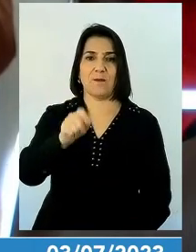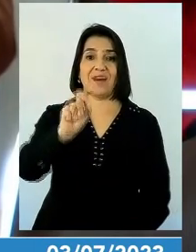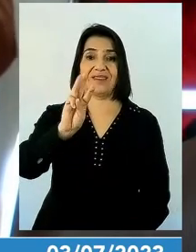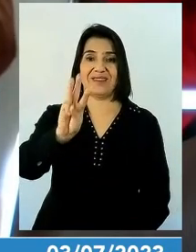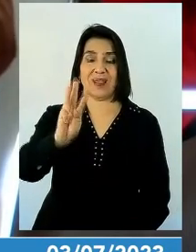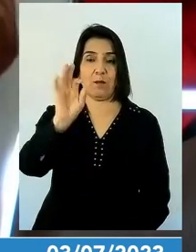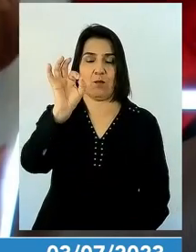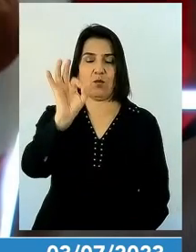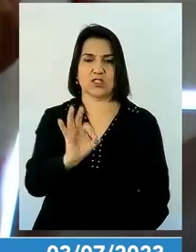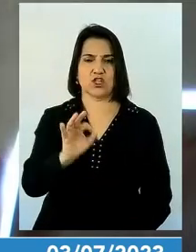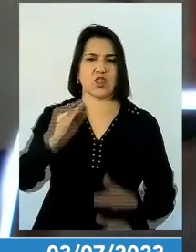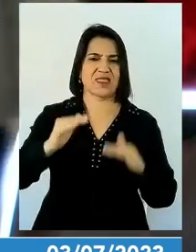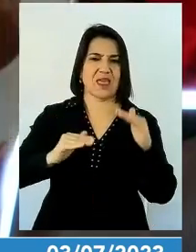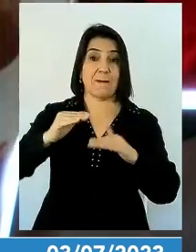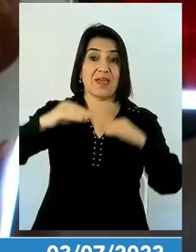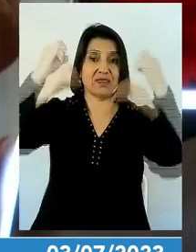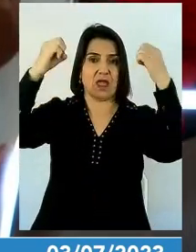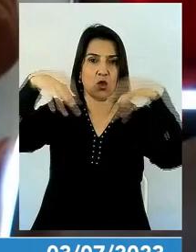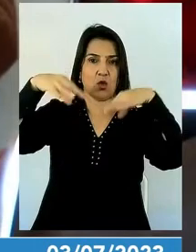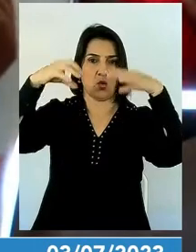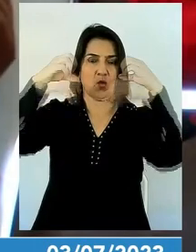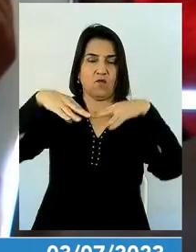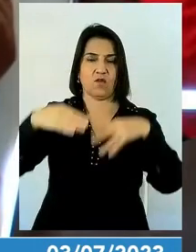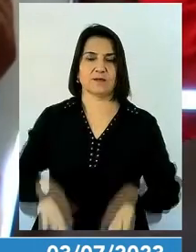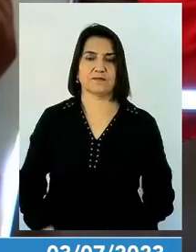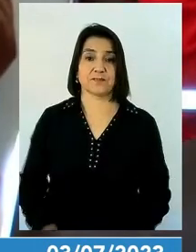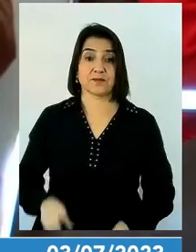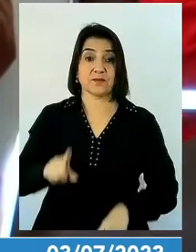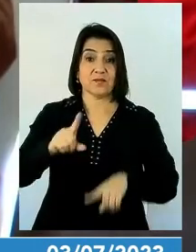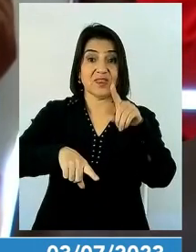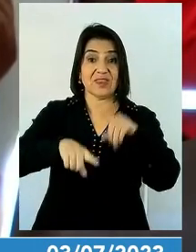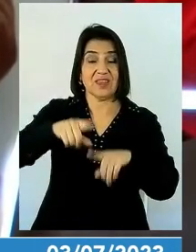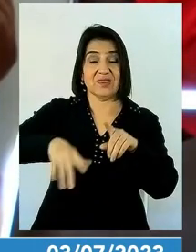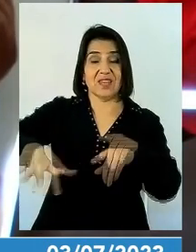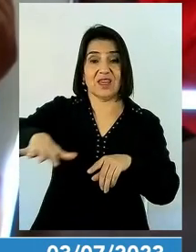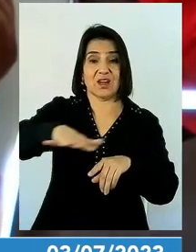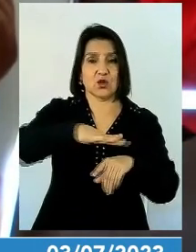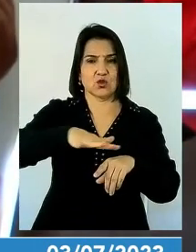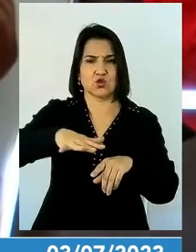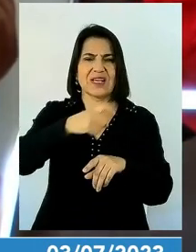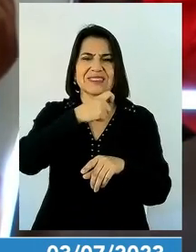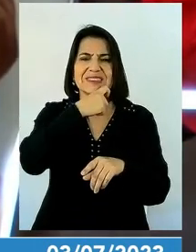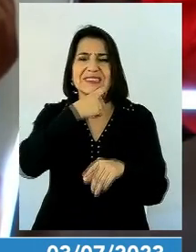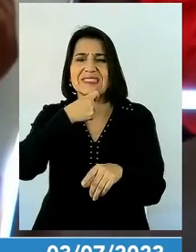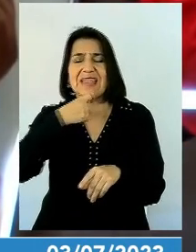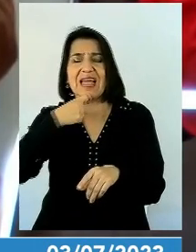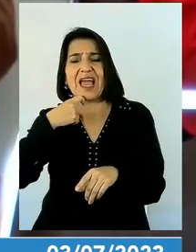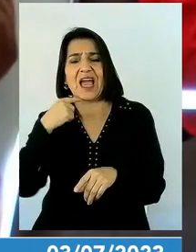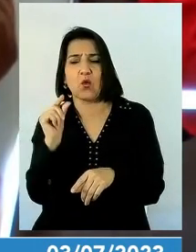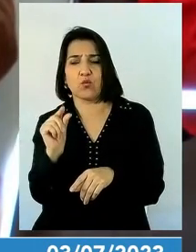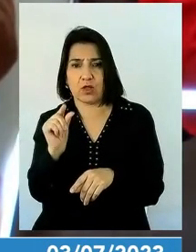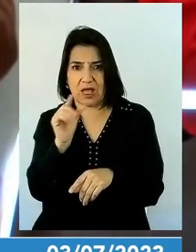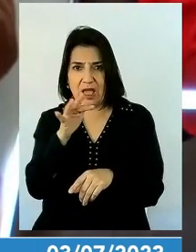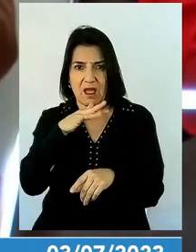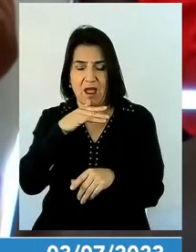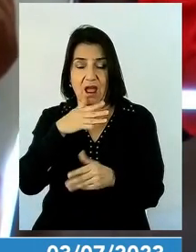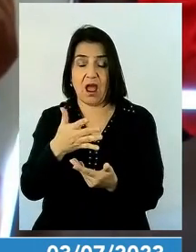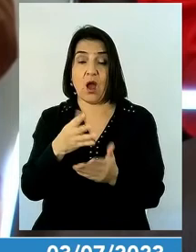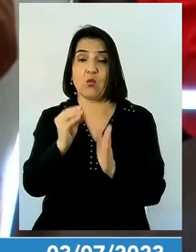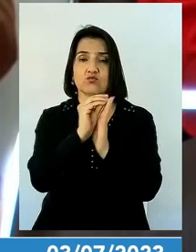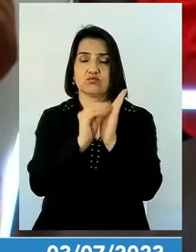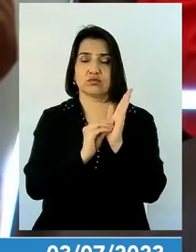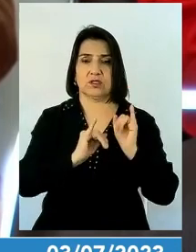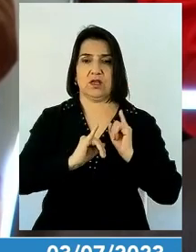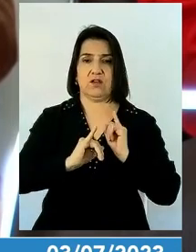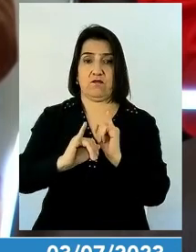lluvias, al ser territorios denominados de secano. Estos datos, junto a la condición estructural de escasez hídrica